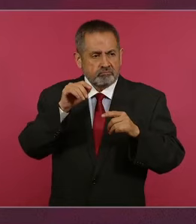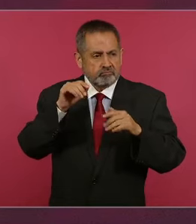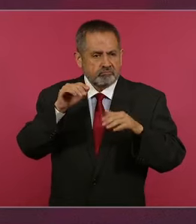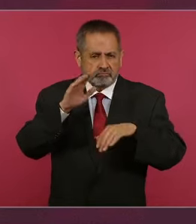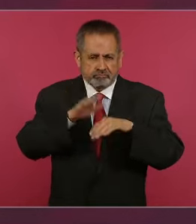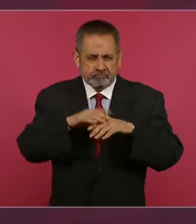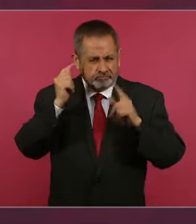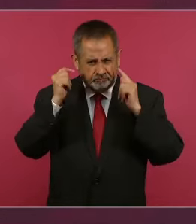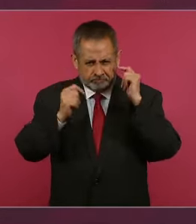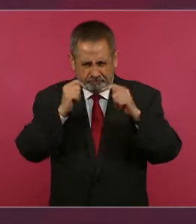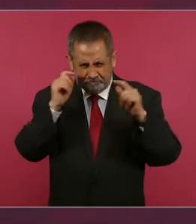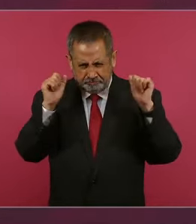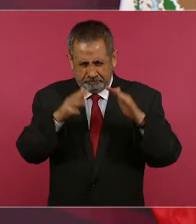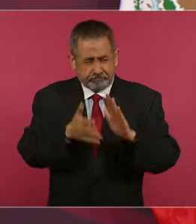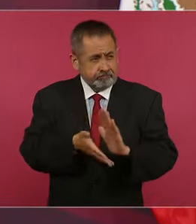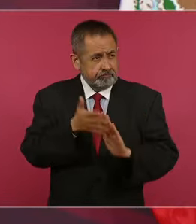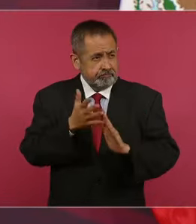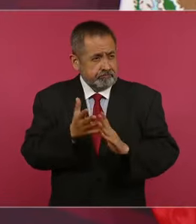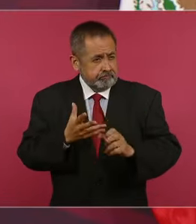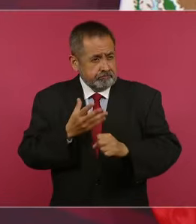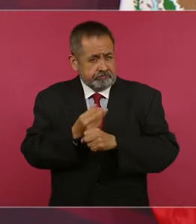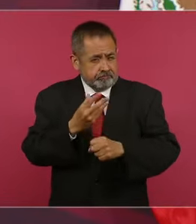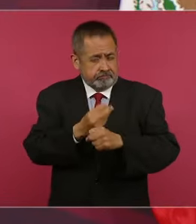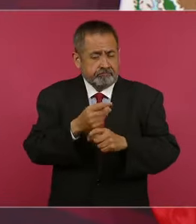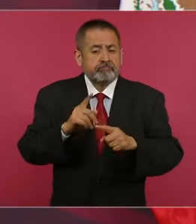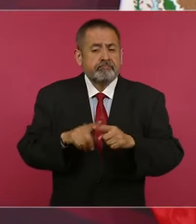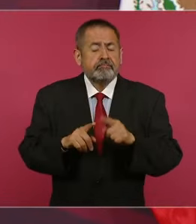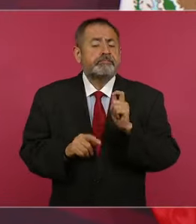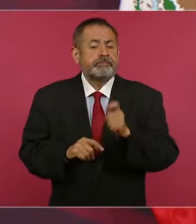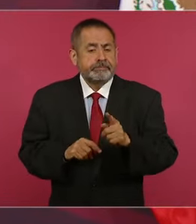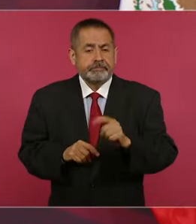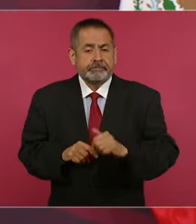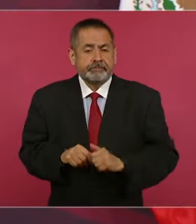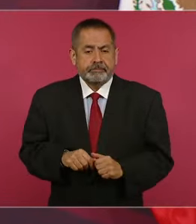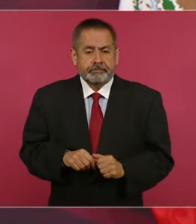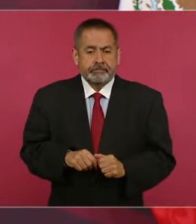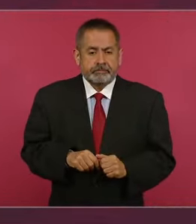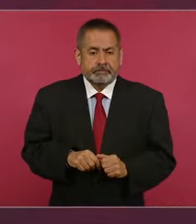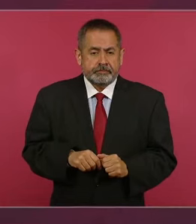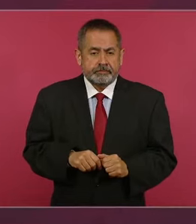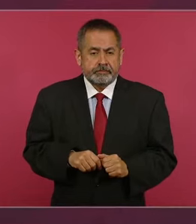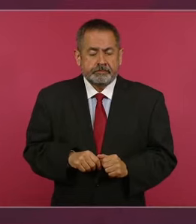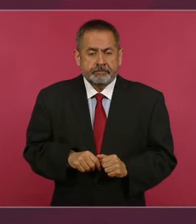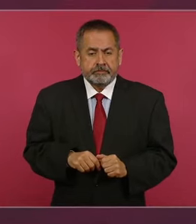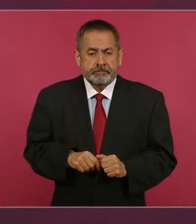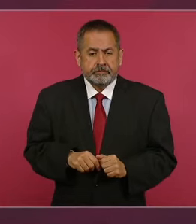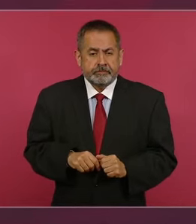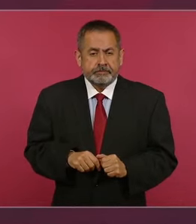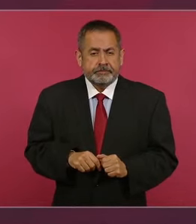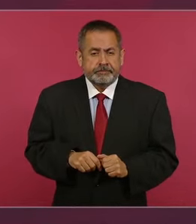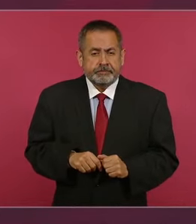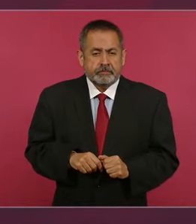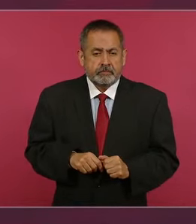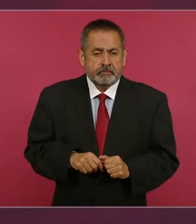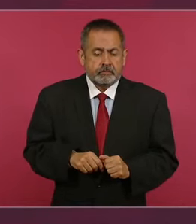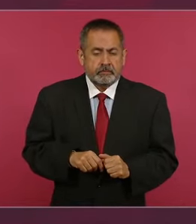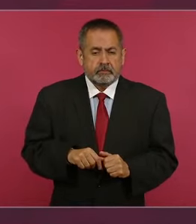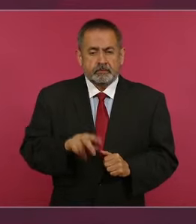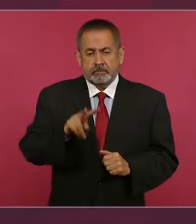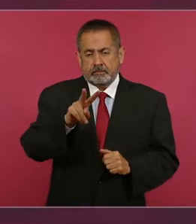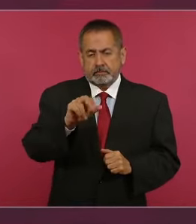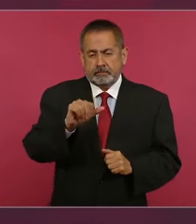turístico importantísimo es la parte de